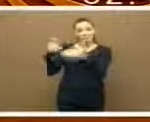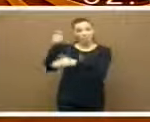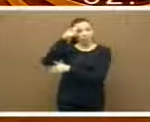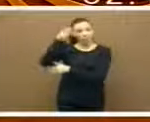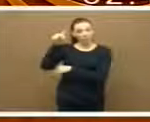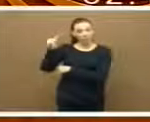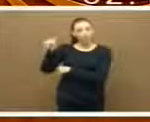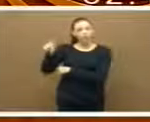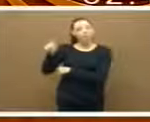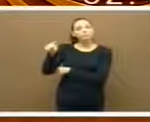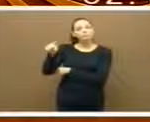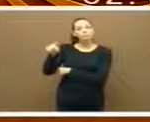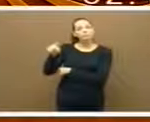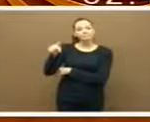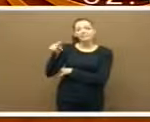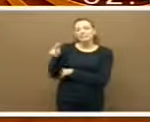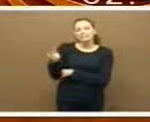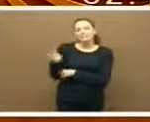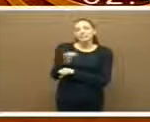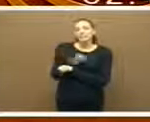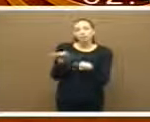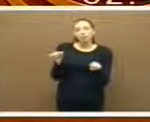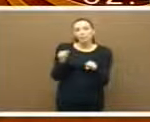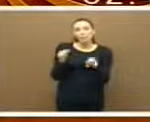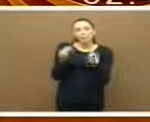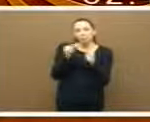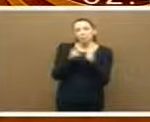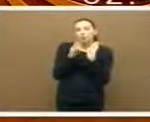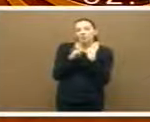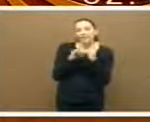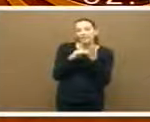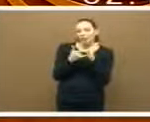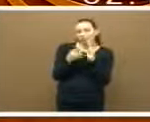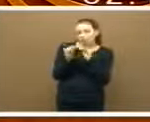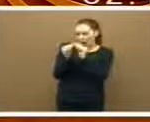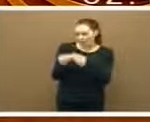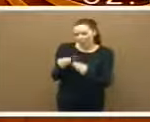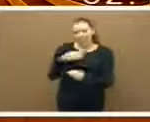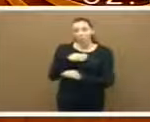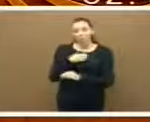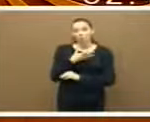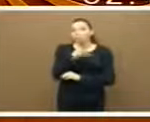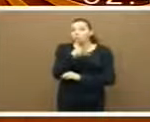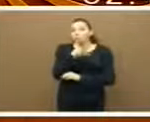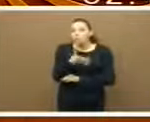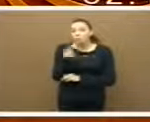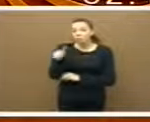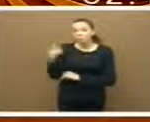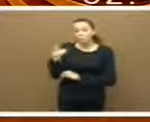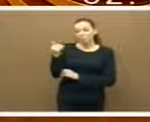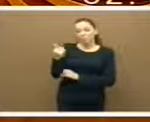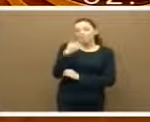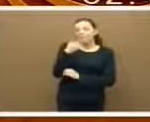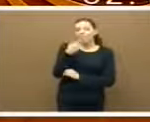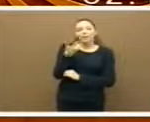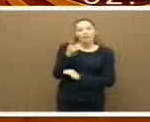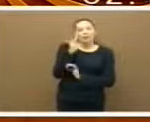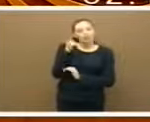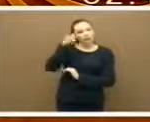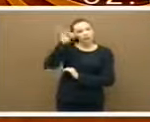hemos puesto de manifiesto que son inviables desde el punto de vista técnico, porque es verdad que vinculan fondos finalistas y porque las bajas que proponen ponen en